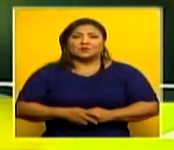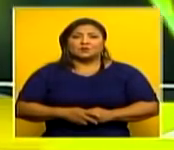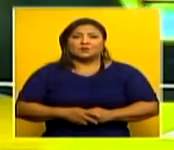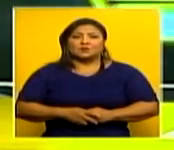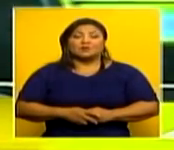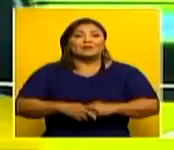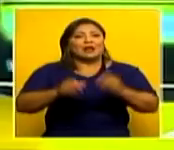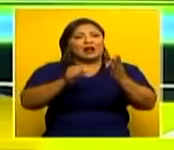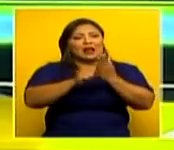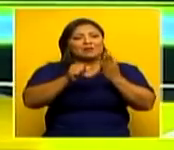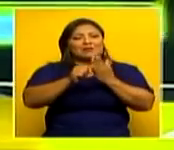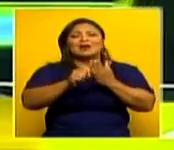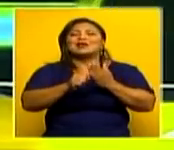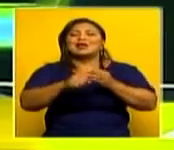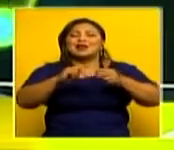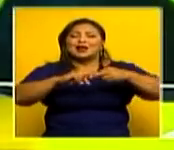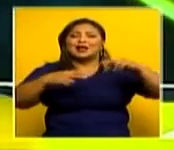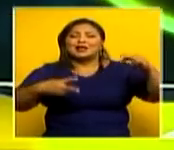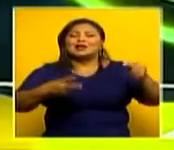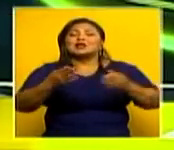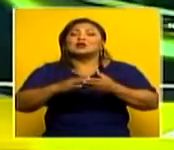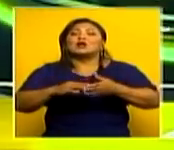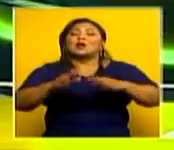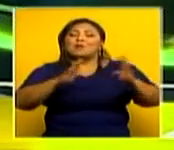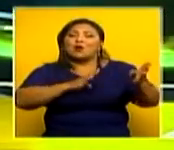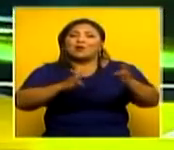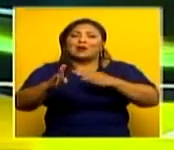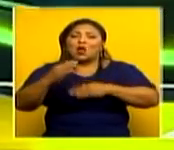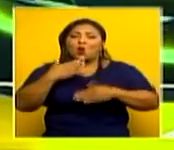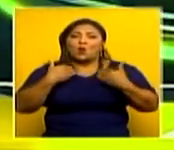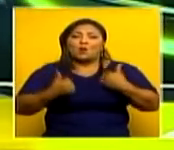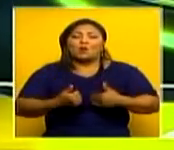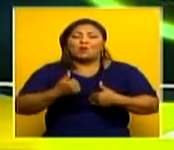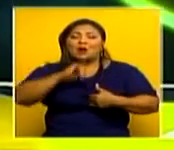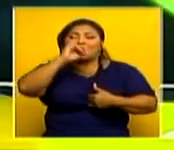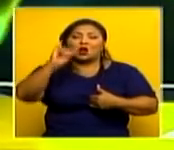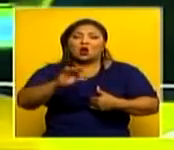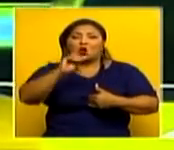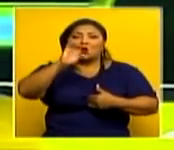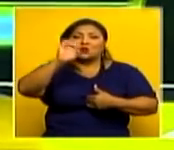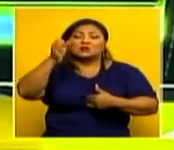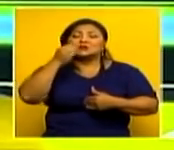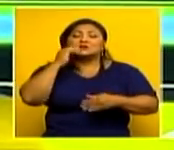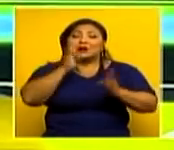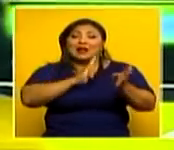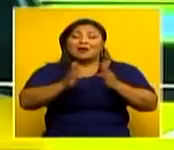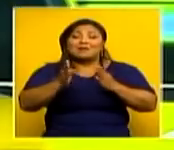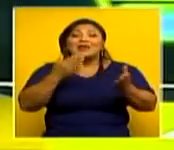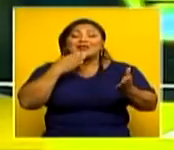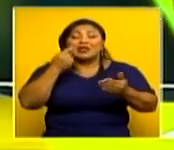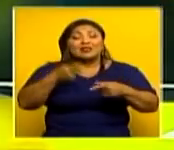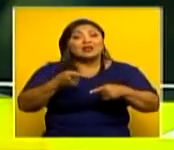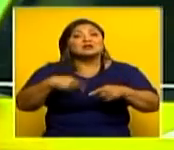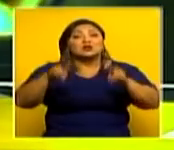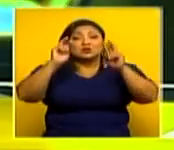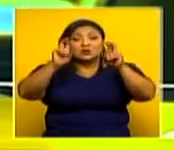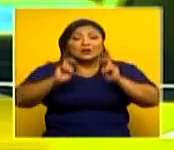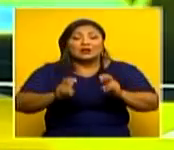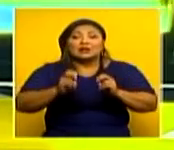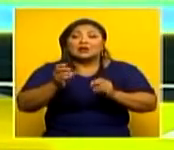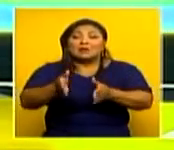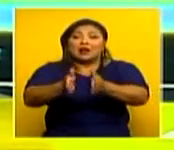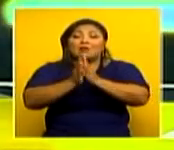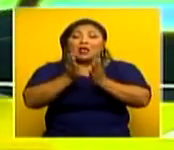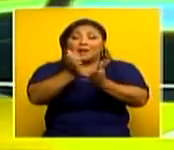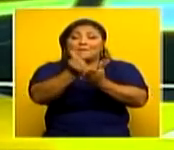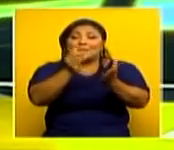El ministro de Relaciones Exteriores y Movilidad Humana, José Valencia, tras la aceptación de las medidas cautelares, en el caso del pedido de pasaportes